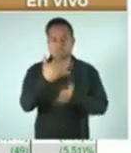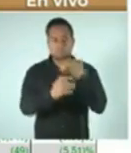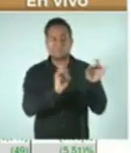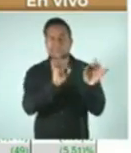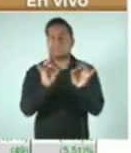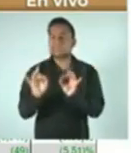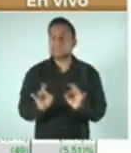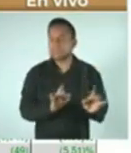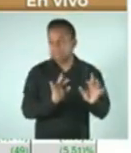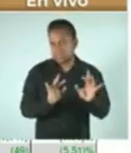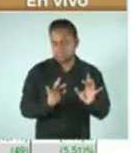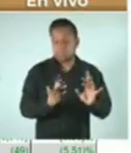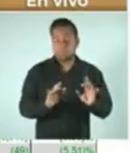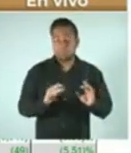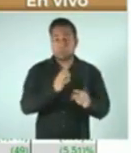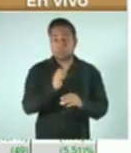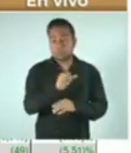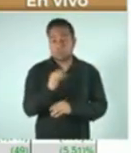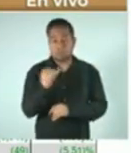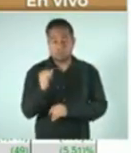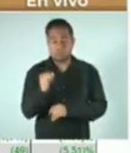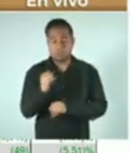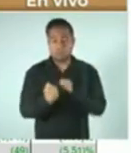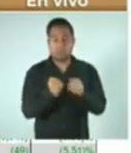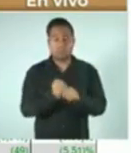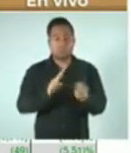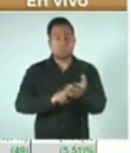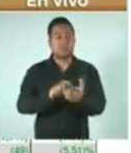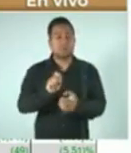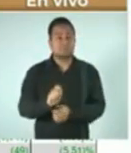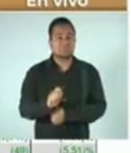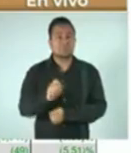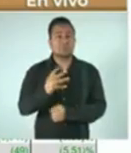delitos, y de enero a junio de 2024,